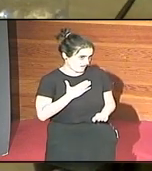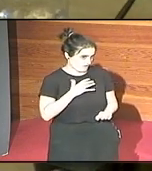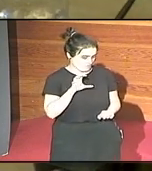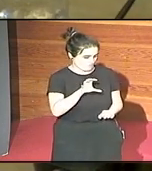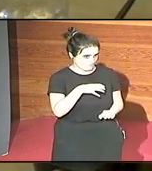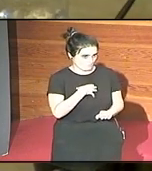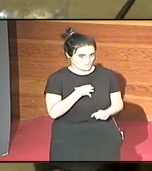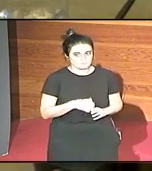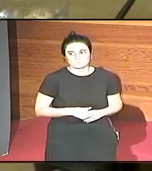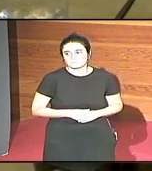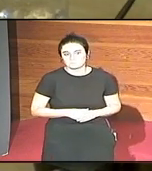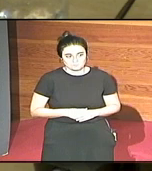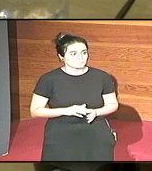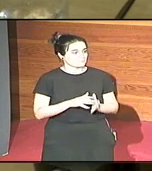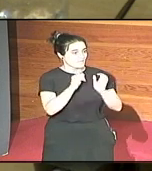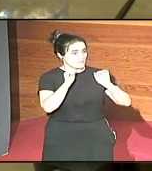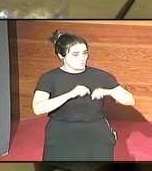Los acuerdos de Minsk.